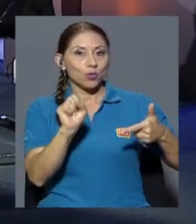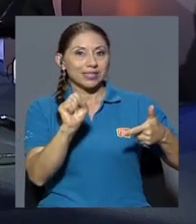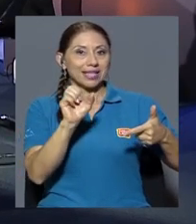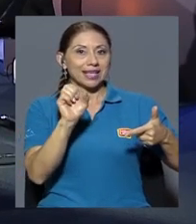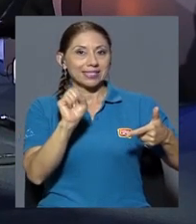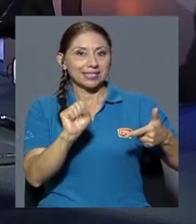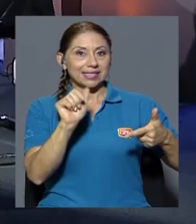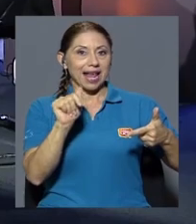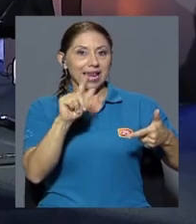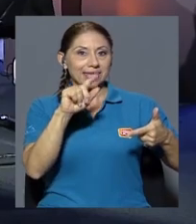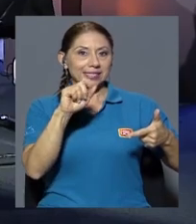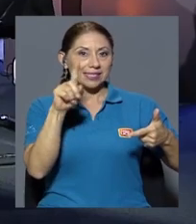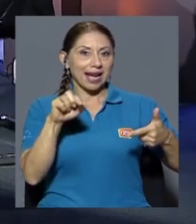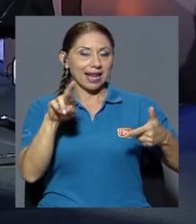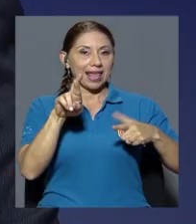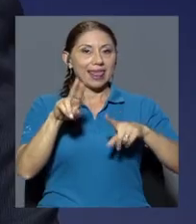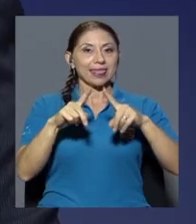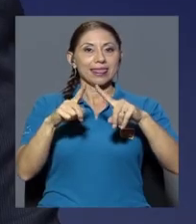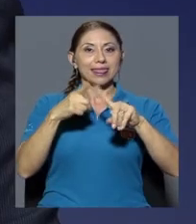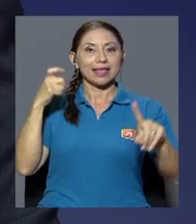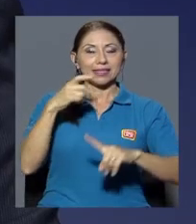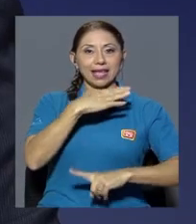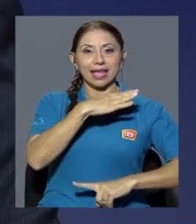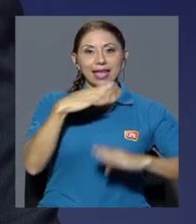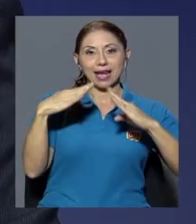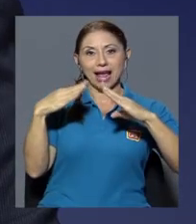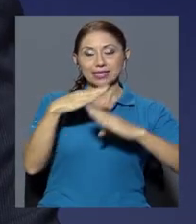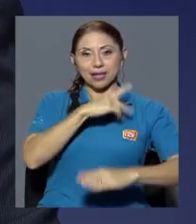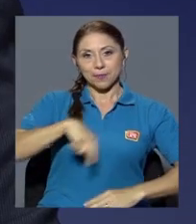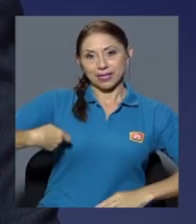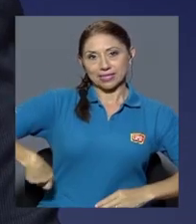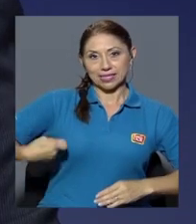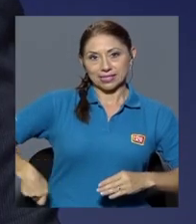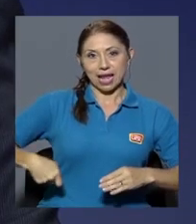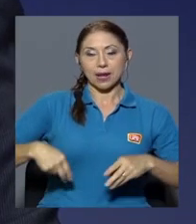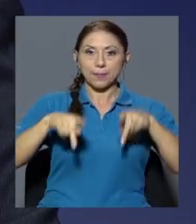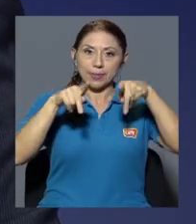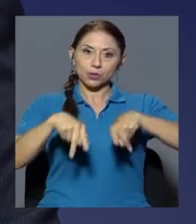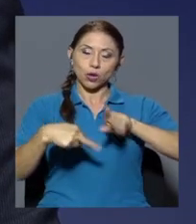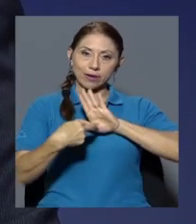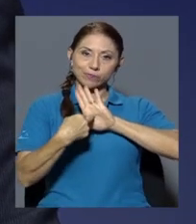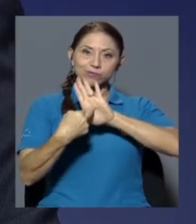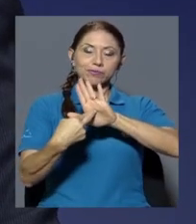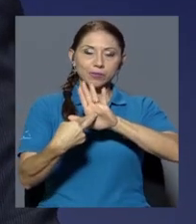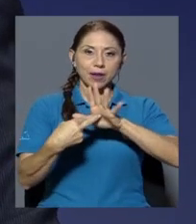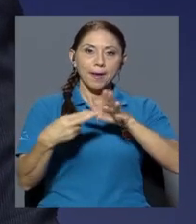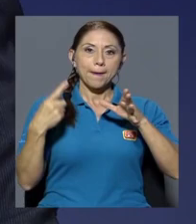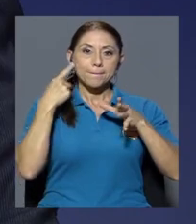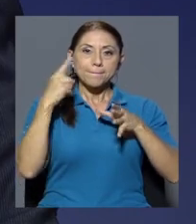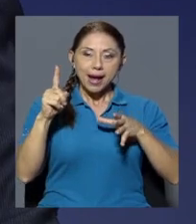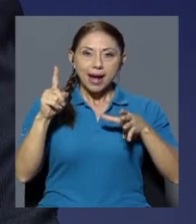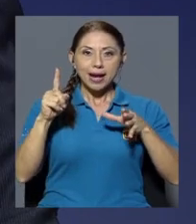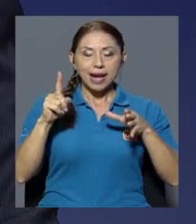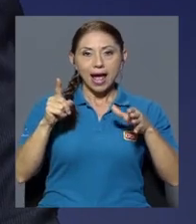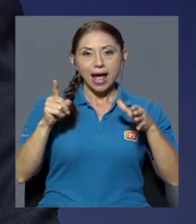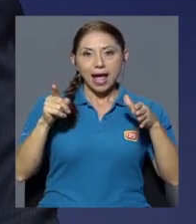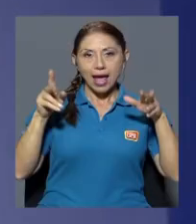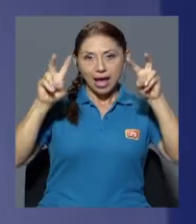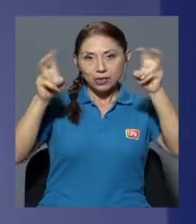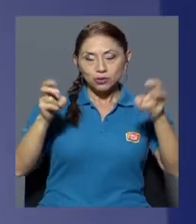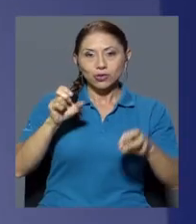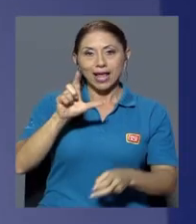comisionado desde casa presidencial para los en este caso los asuntos del gtb